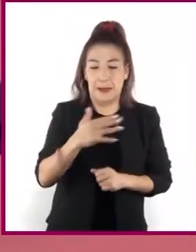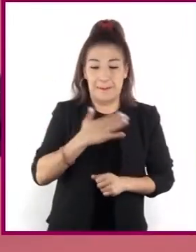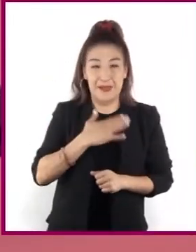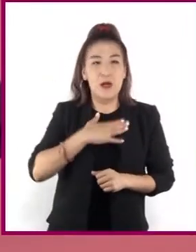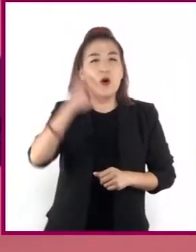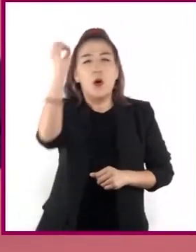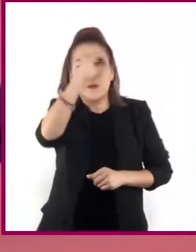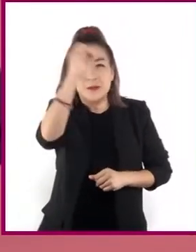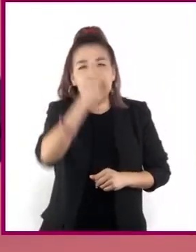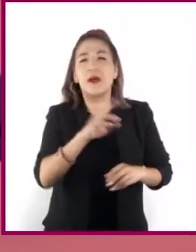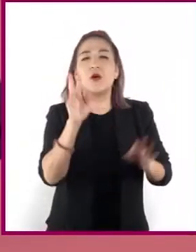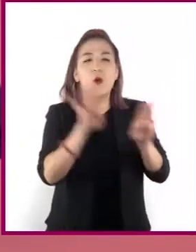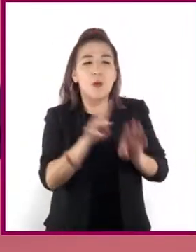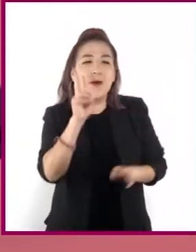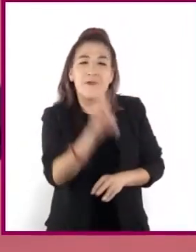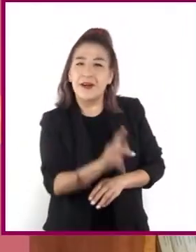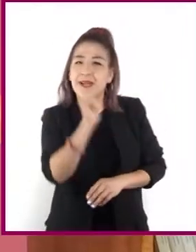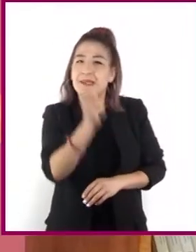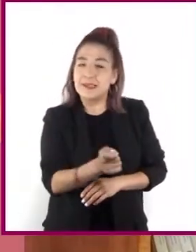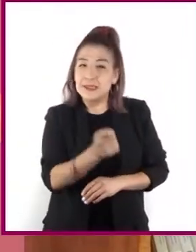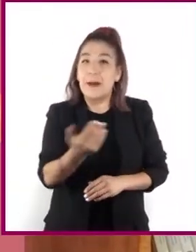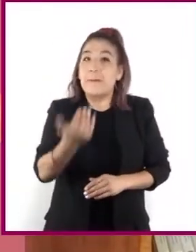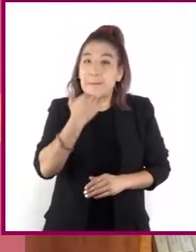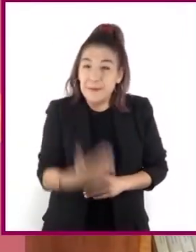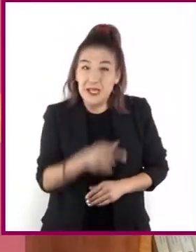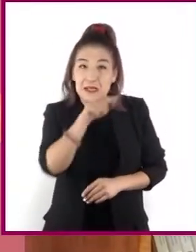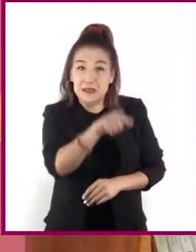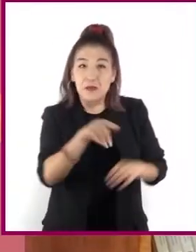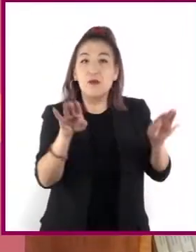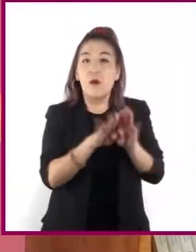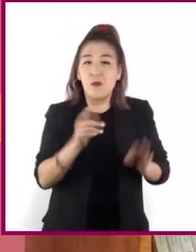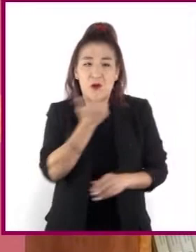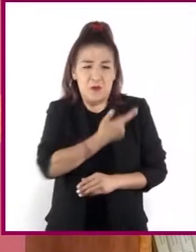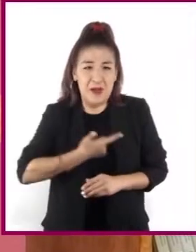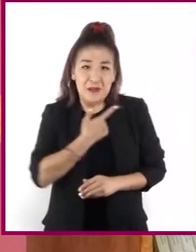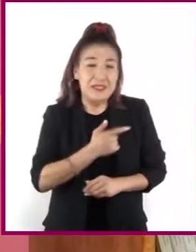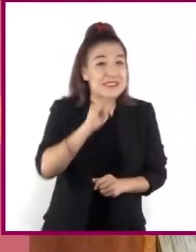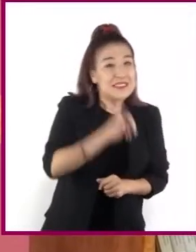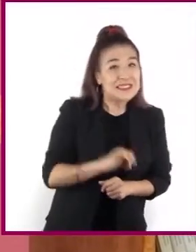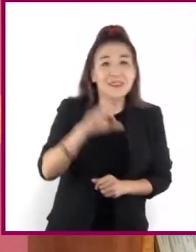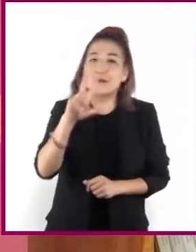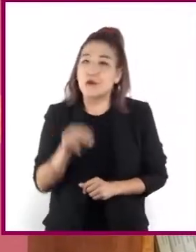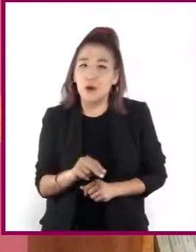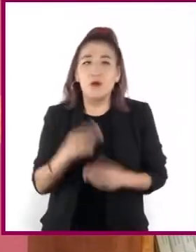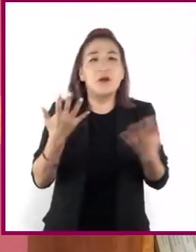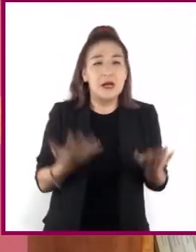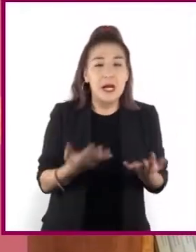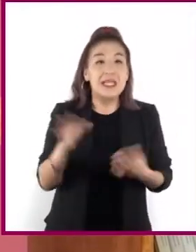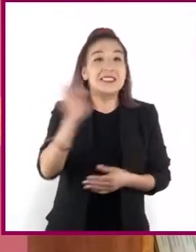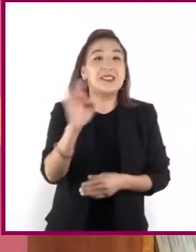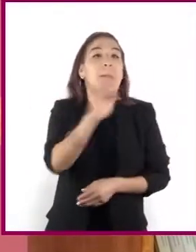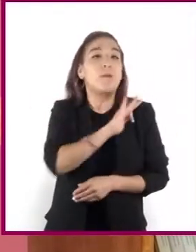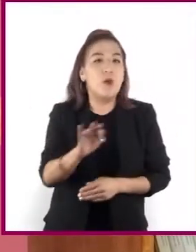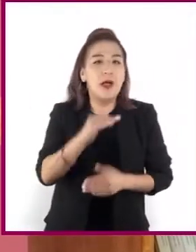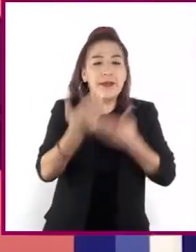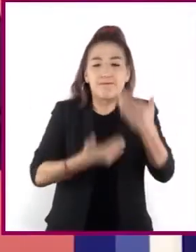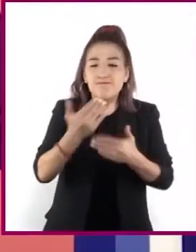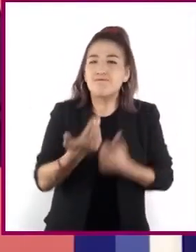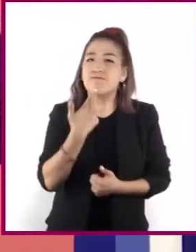propias observaciones para reconocer si lo que veo me gusta o no, además de lo que se podría